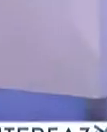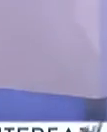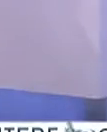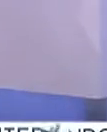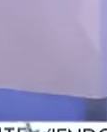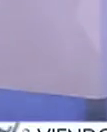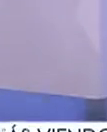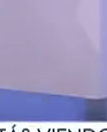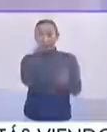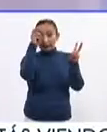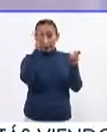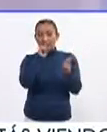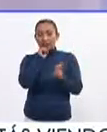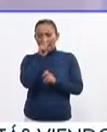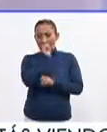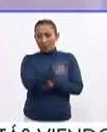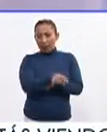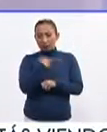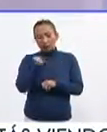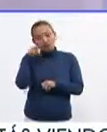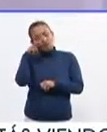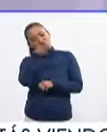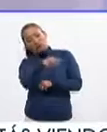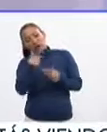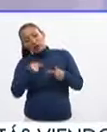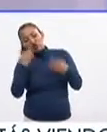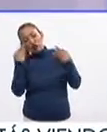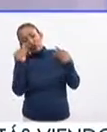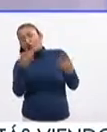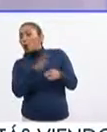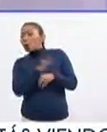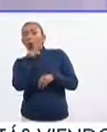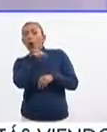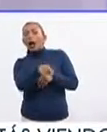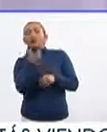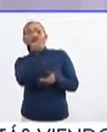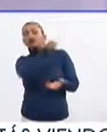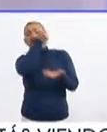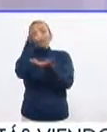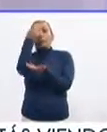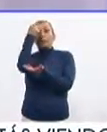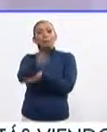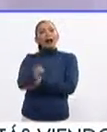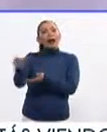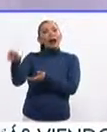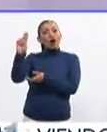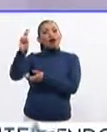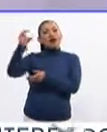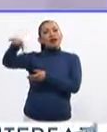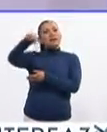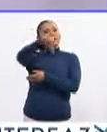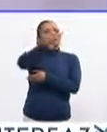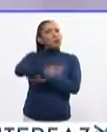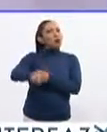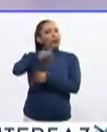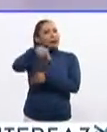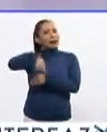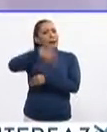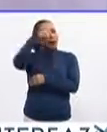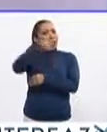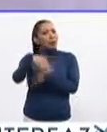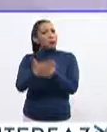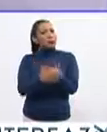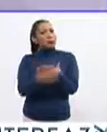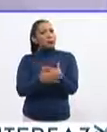Y un tema que también estuvo dentro del ojo de la opinión pública fue cuál va a ser el presupuesto para las universidades públicas de nuestro